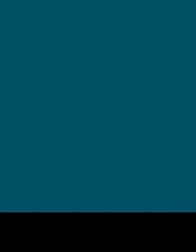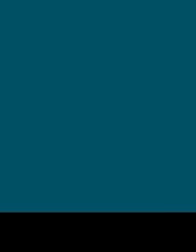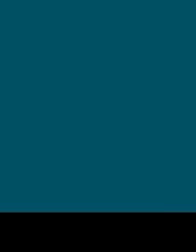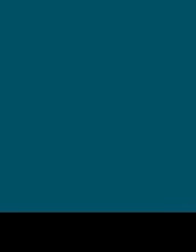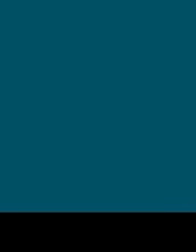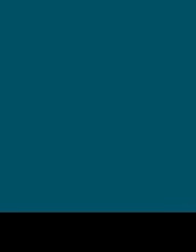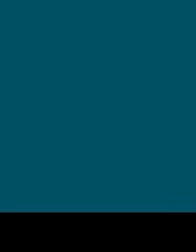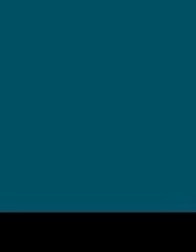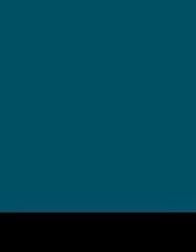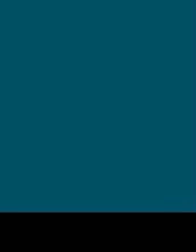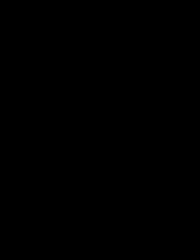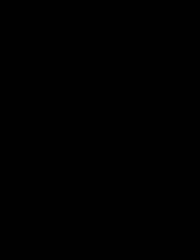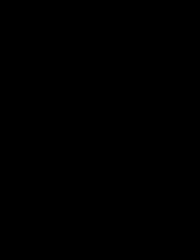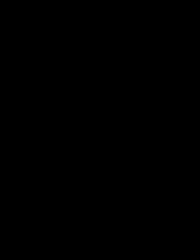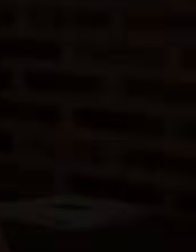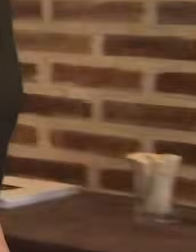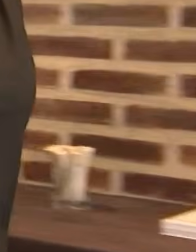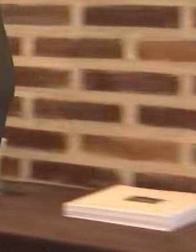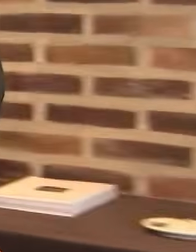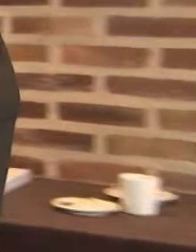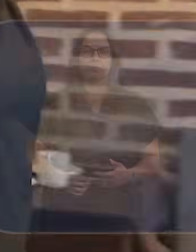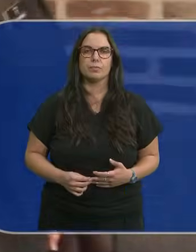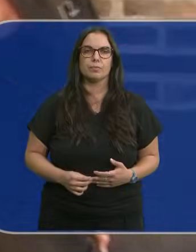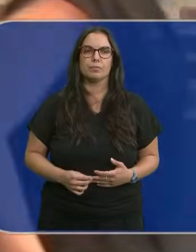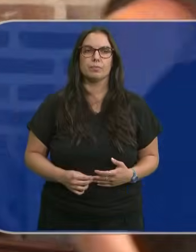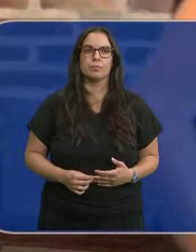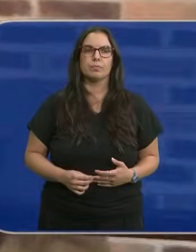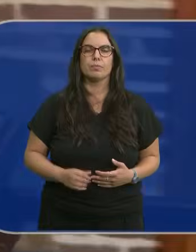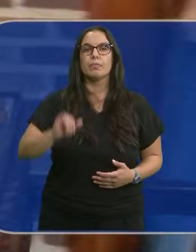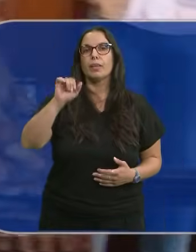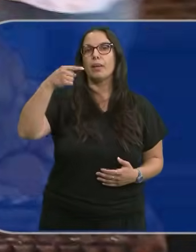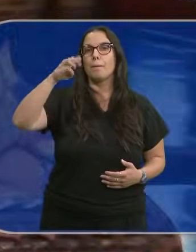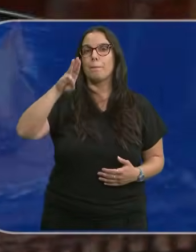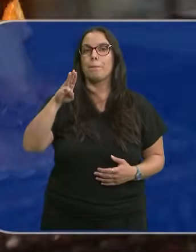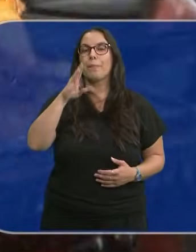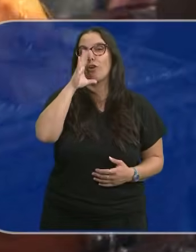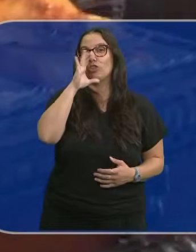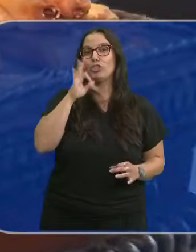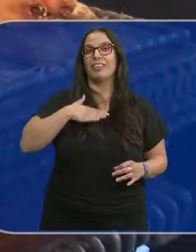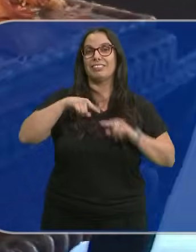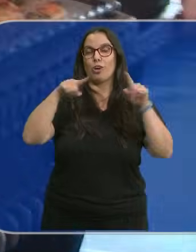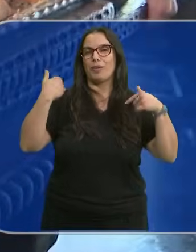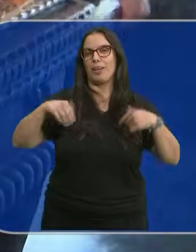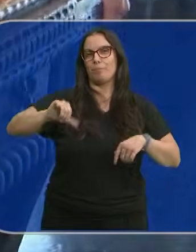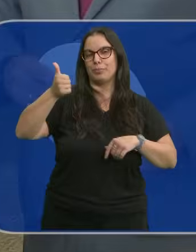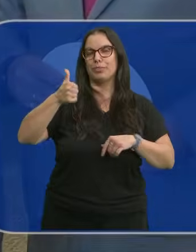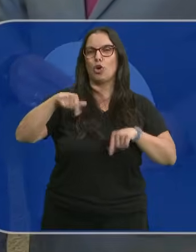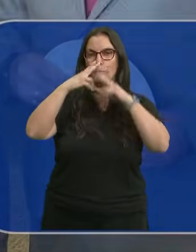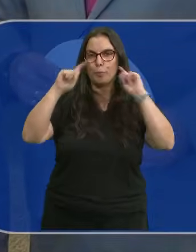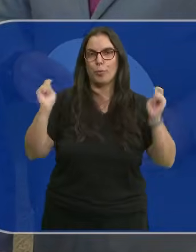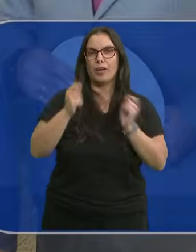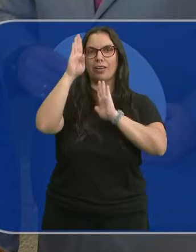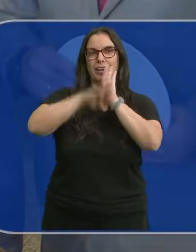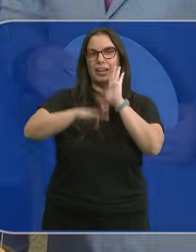¿Te atreves? Y la vida se abre. Aprobada la IGP del Cochinillo de Segovia, hoy se publica el reglamento que marca